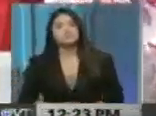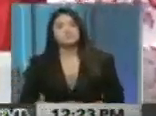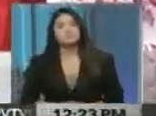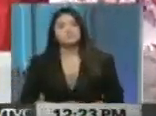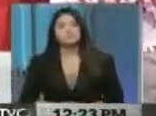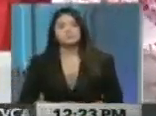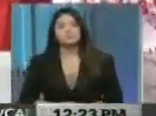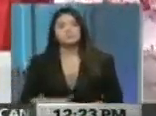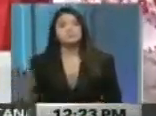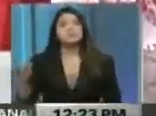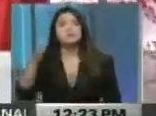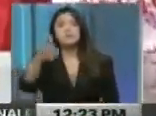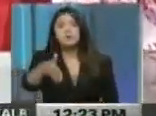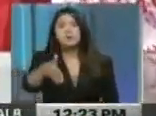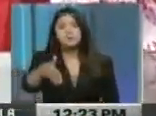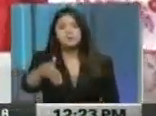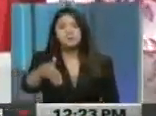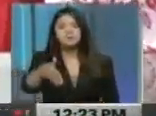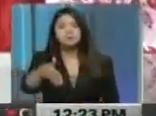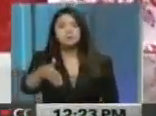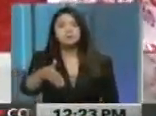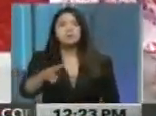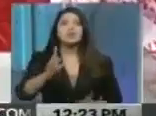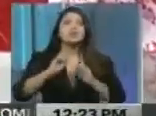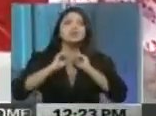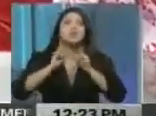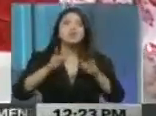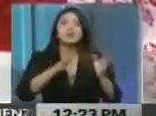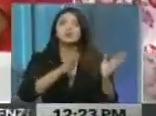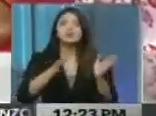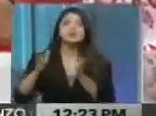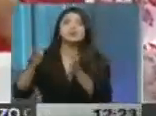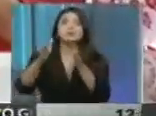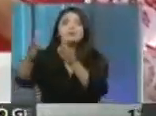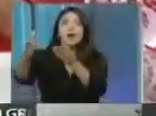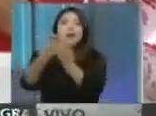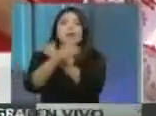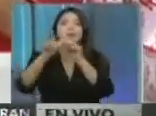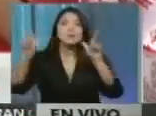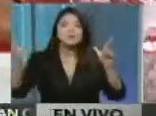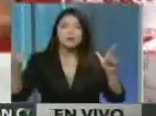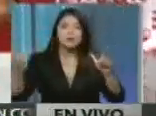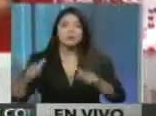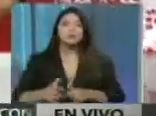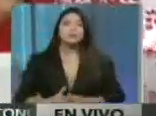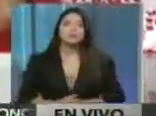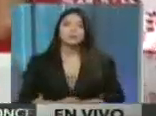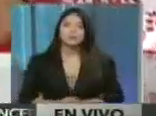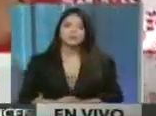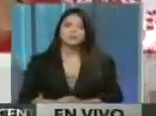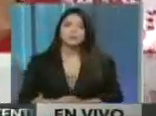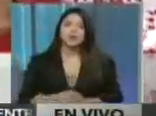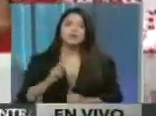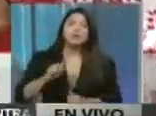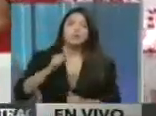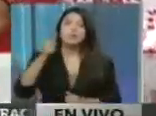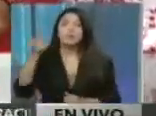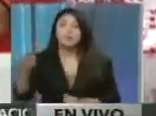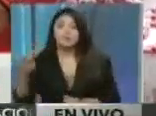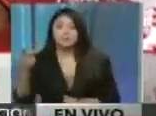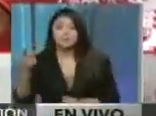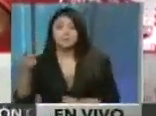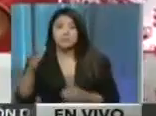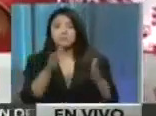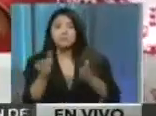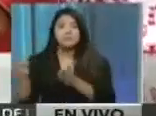Vamos a ir por toda la Avenida Libertador. Después llegamos por